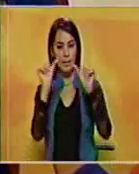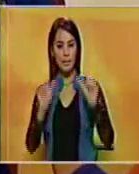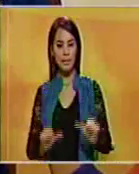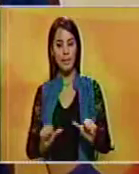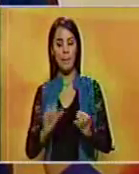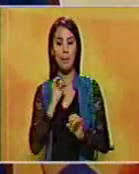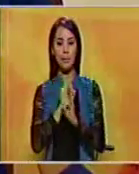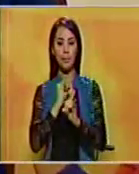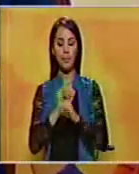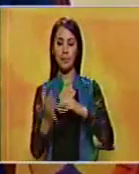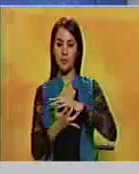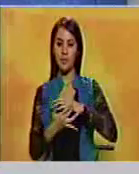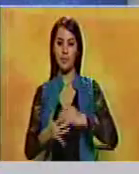tecnológico